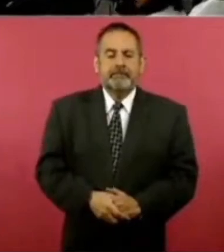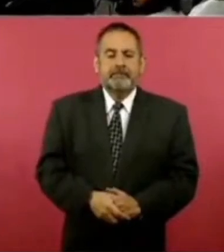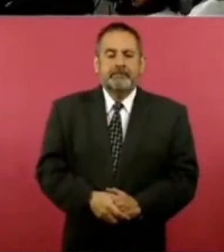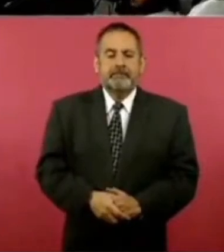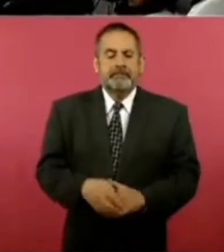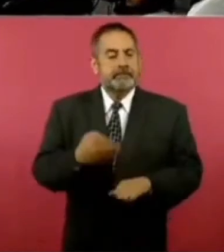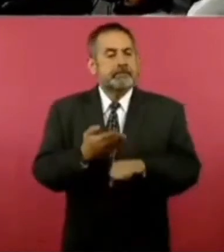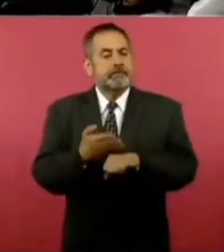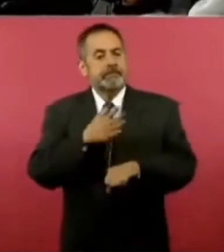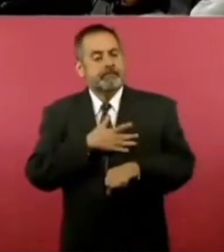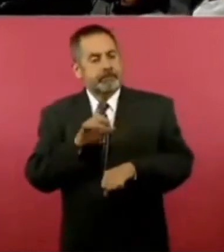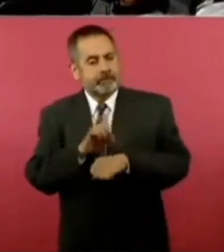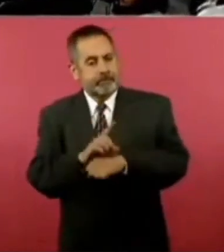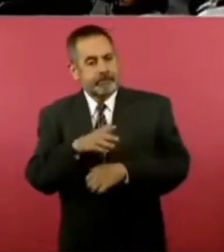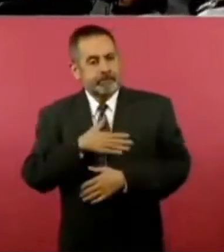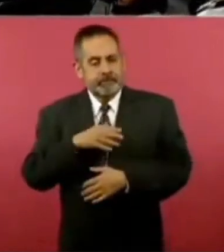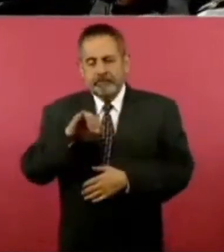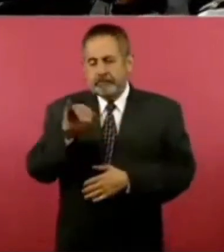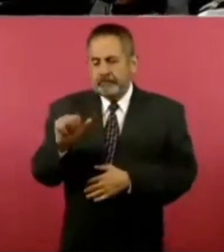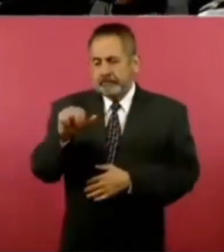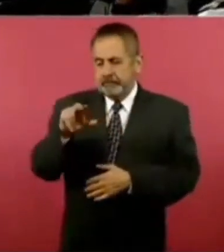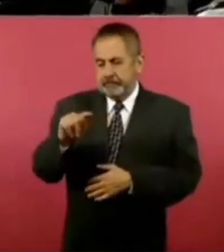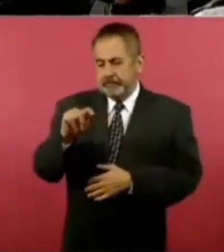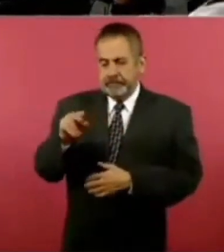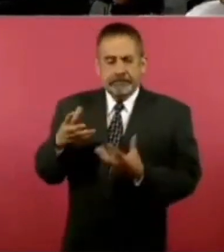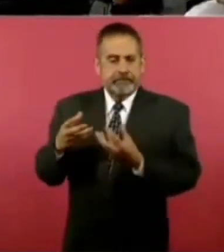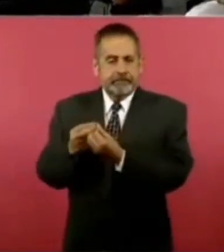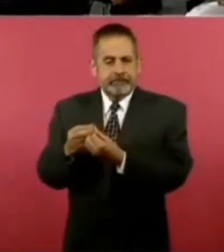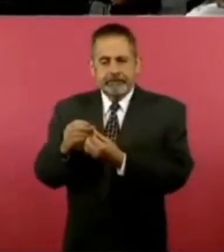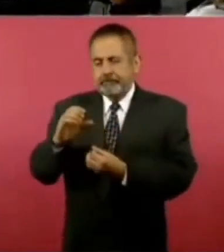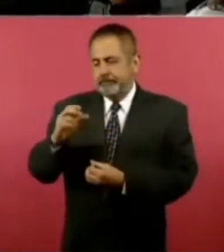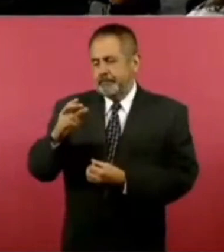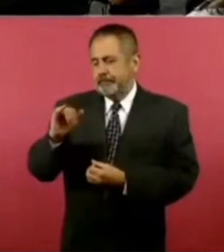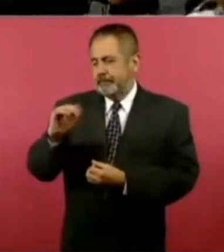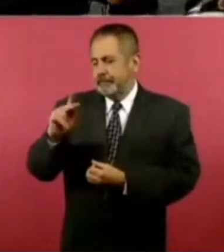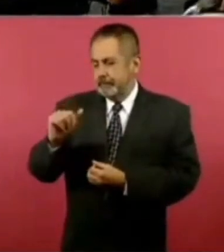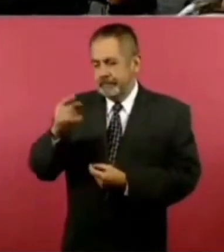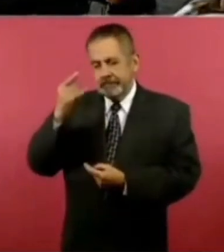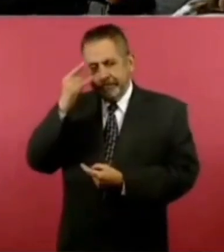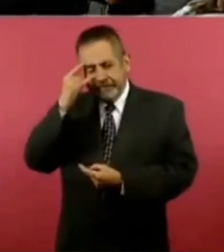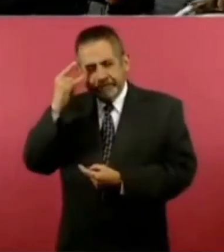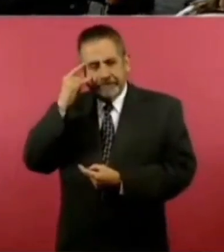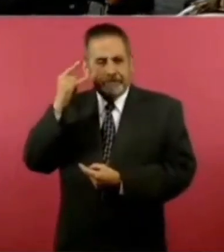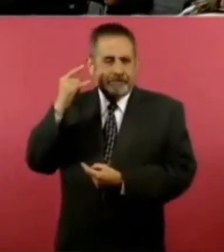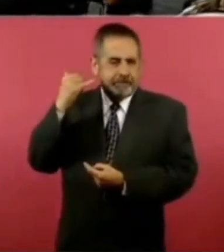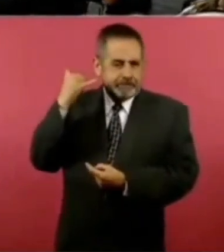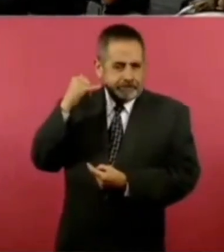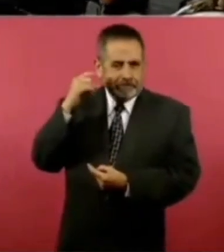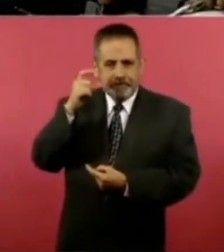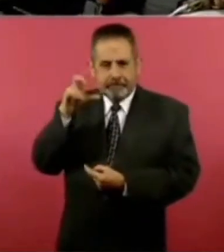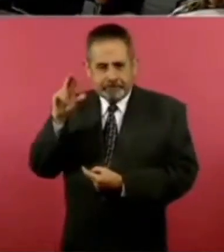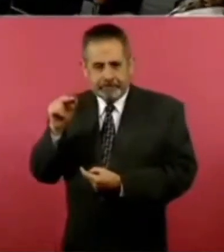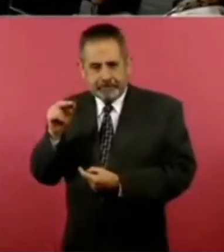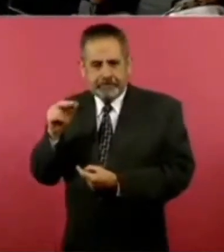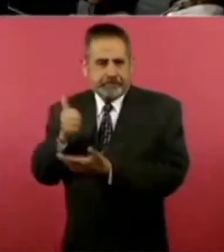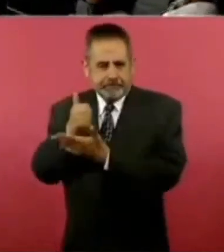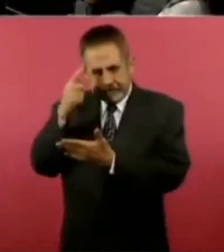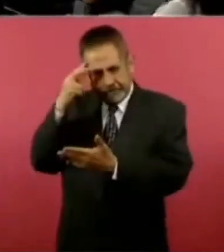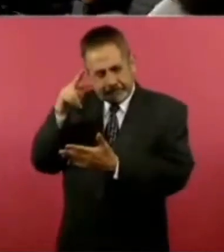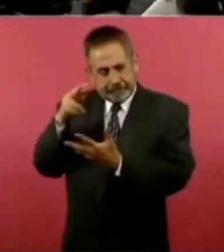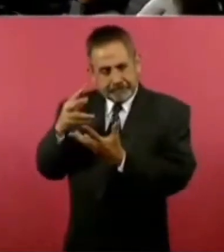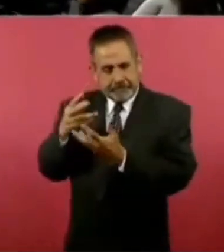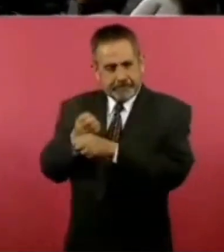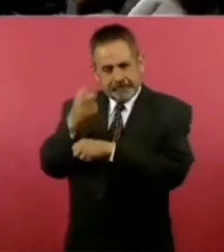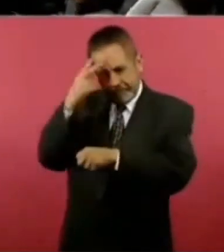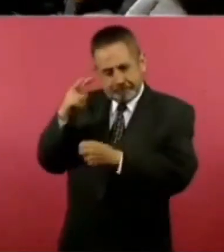Muy buenos días, señor presidente. Janet Galindo, de Grupo Transmedia La Chispa, Campeche, Tabasco, Yucatán, Quintana Roo, Ciudad de México,